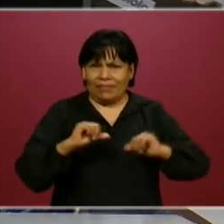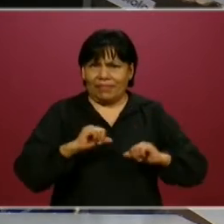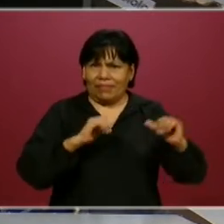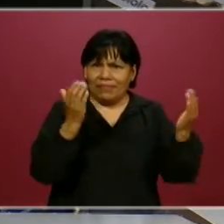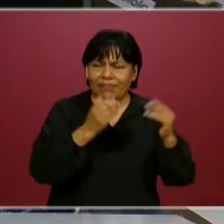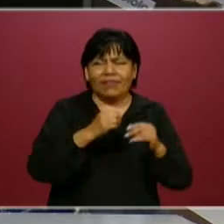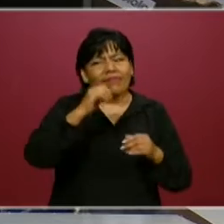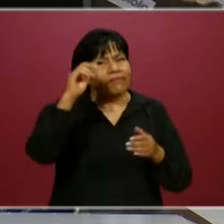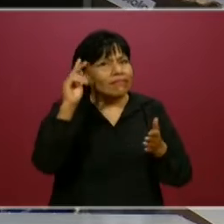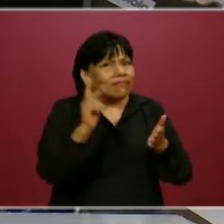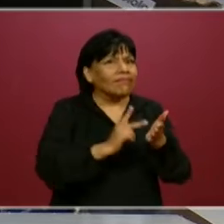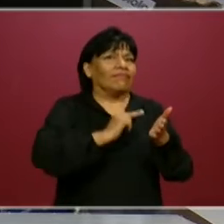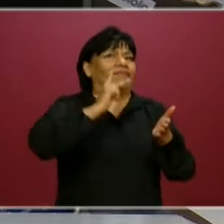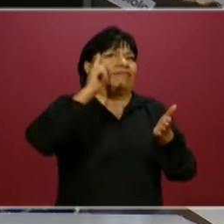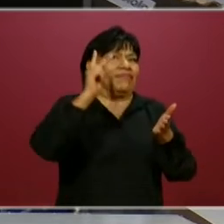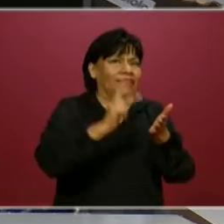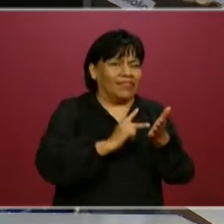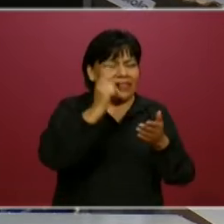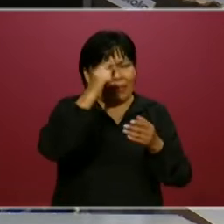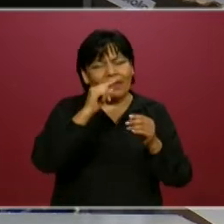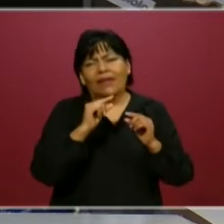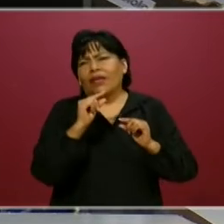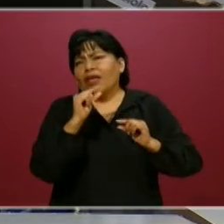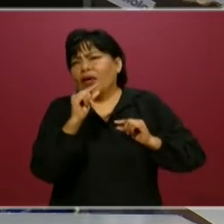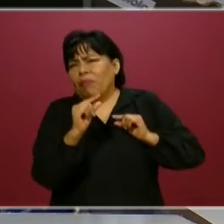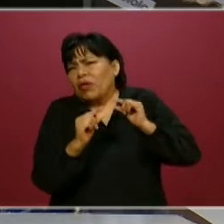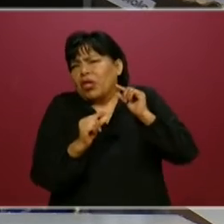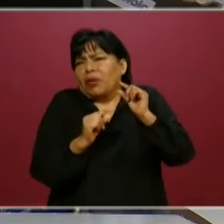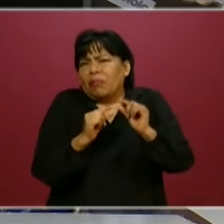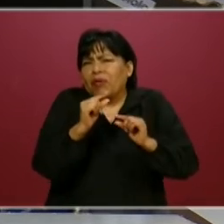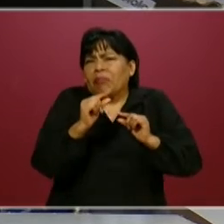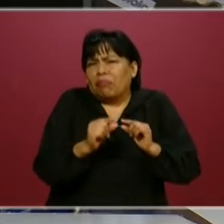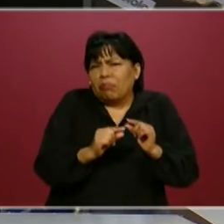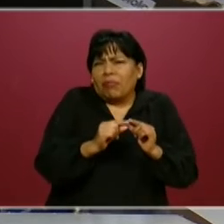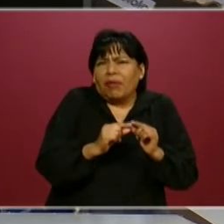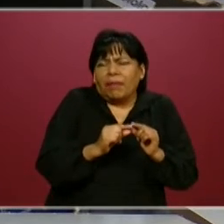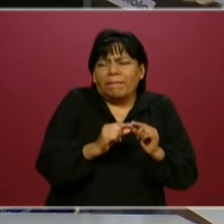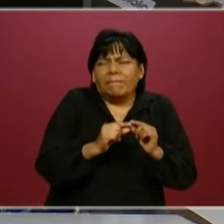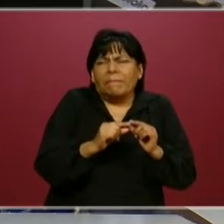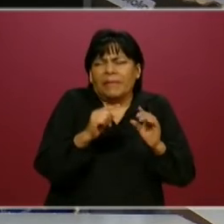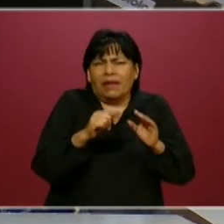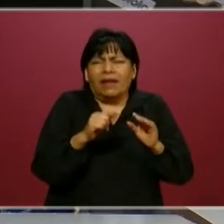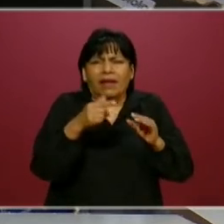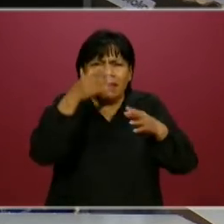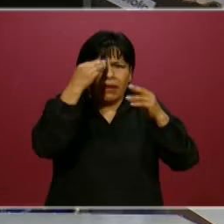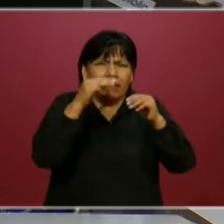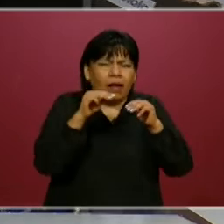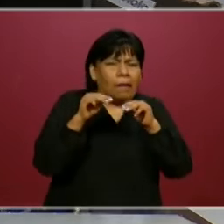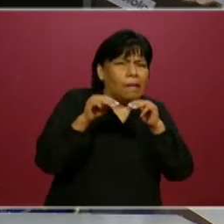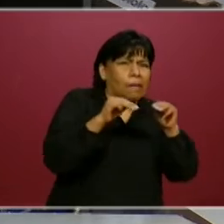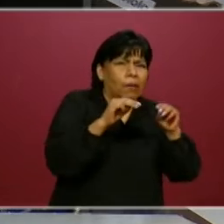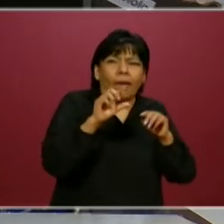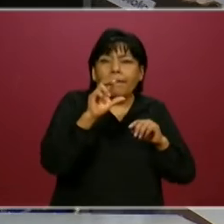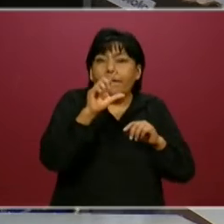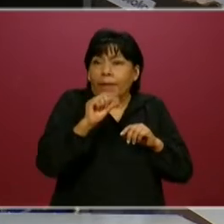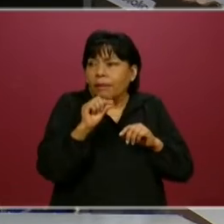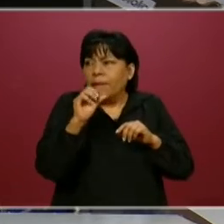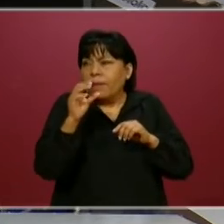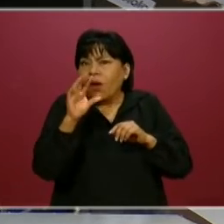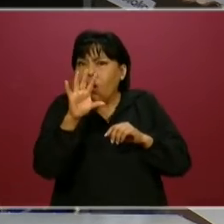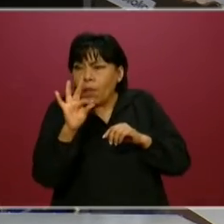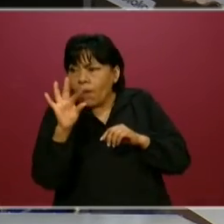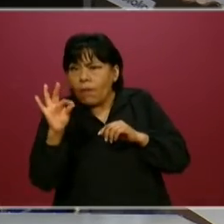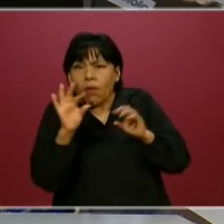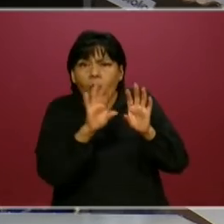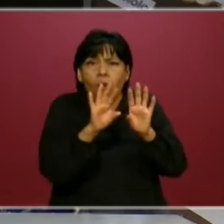realice es más de una vez para que vayamos avanzando y precisando el desarrollo de nuestra motricidad fina en este caso el agarre de pizzas esta